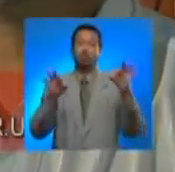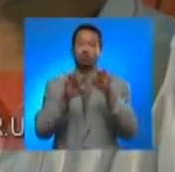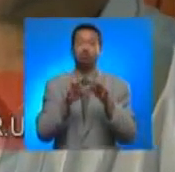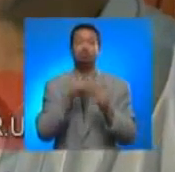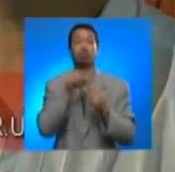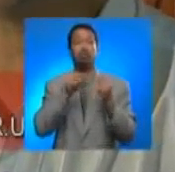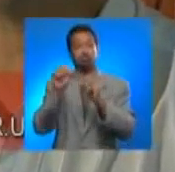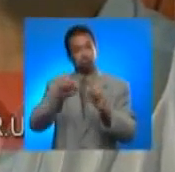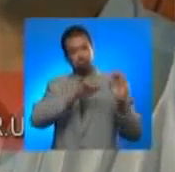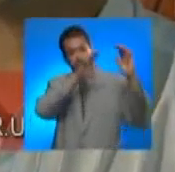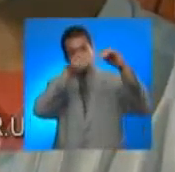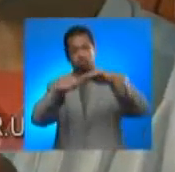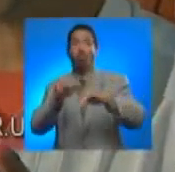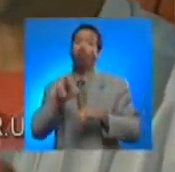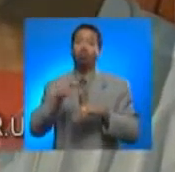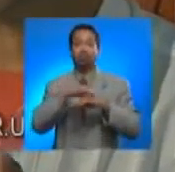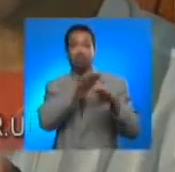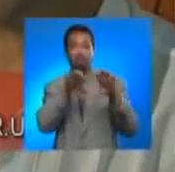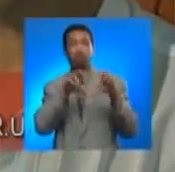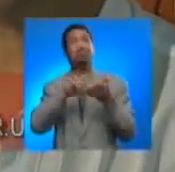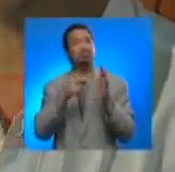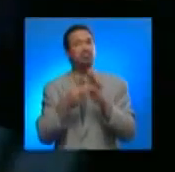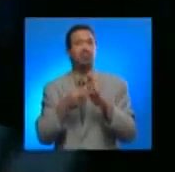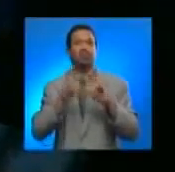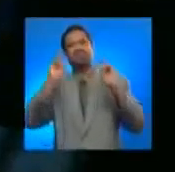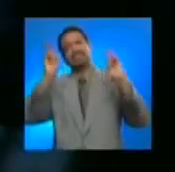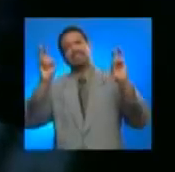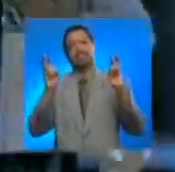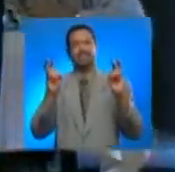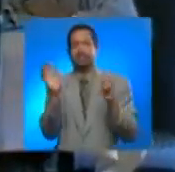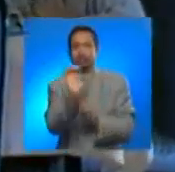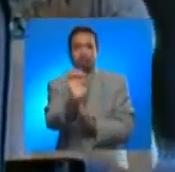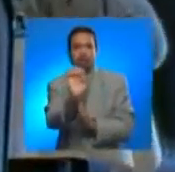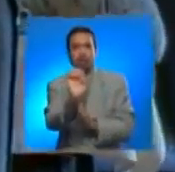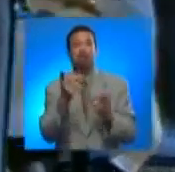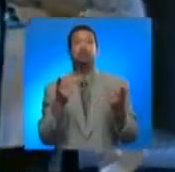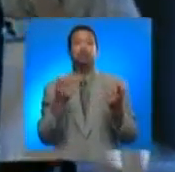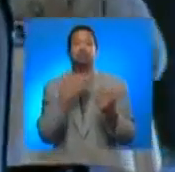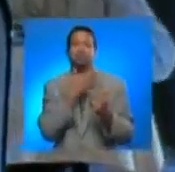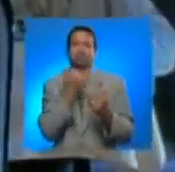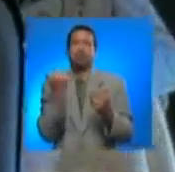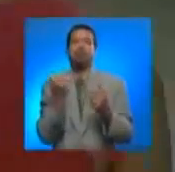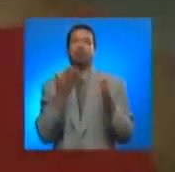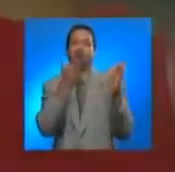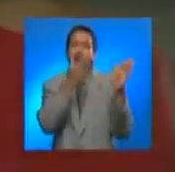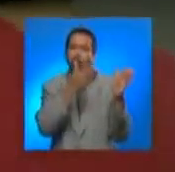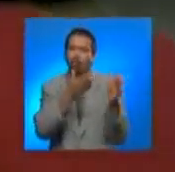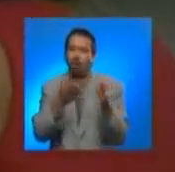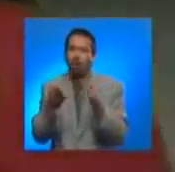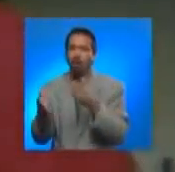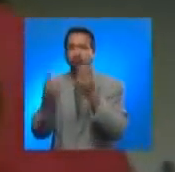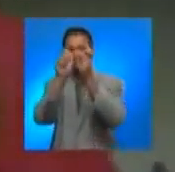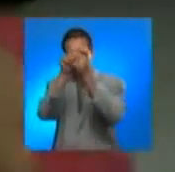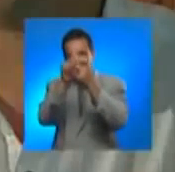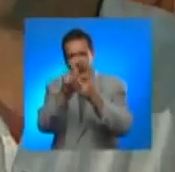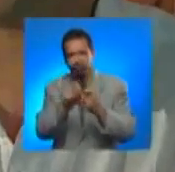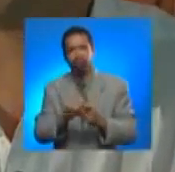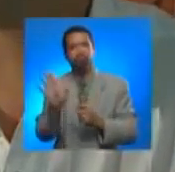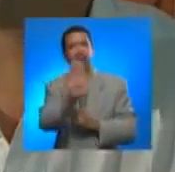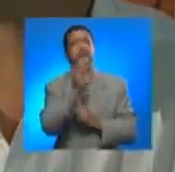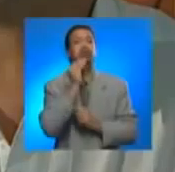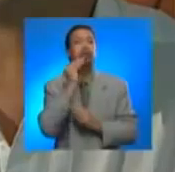una vigilancia o aviso, siempre y cuando los funcionarios responsables del monitoreo informen a las autoridades pertinentes en Puerto